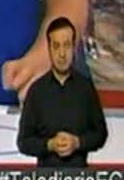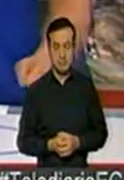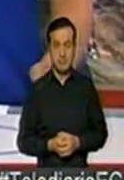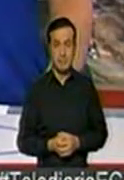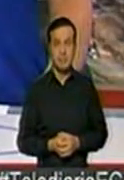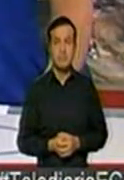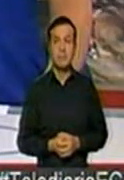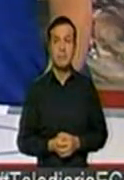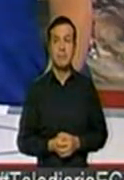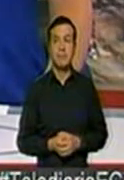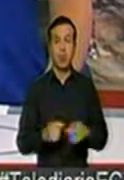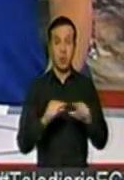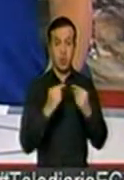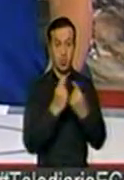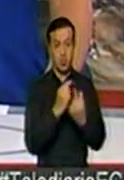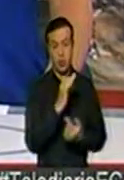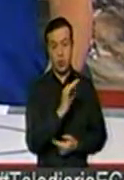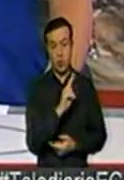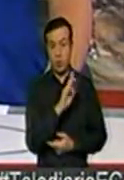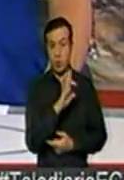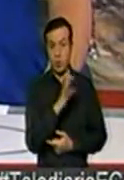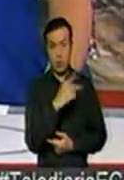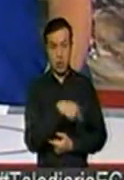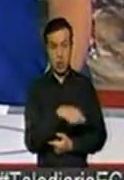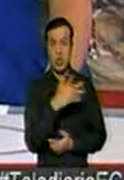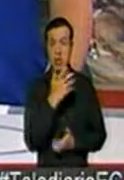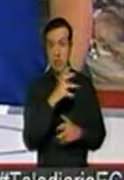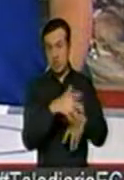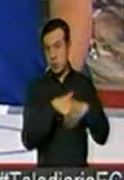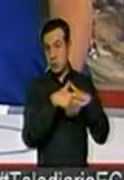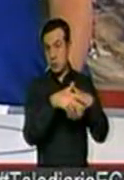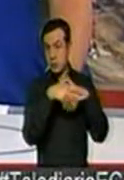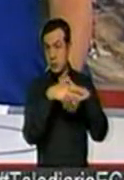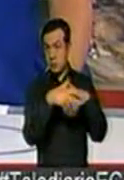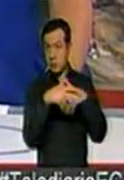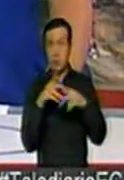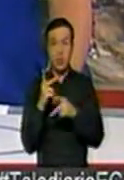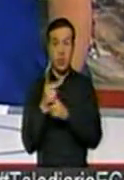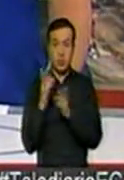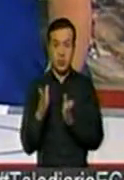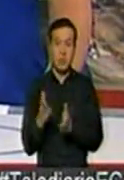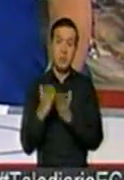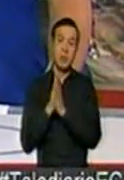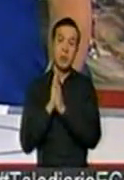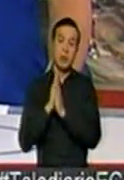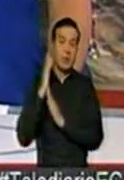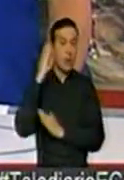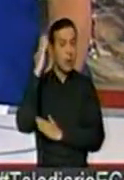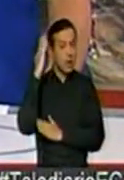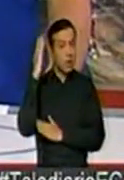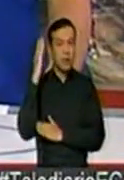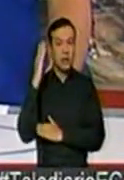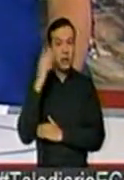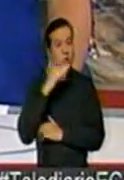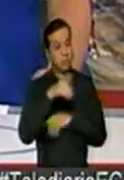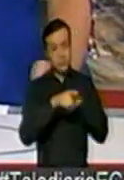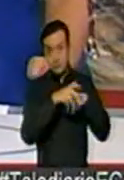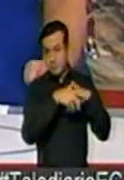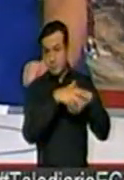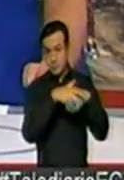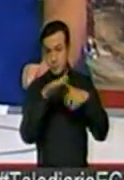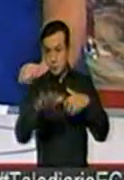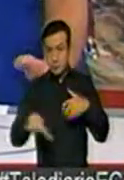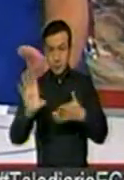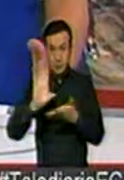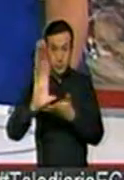y ante el anuncio del Frente Unitario de Trabajadores de realizar un nuevo paro, tres concejales piden al alcalde Jorge Yunda evite que la manifestación se realice